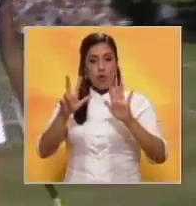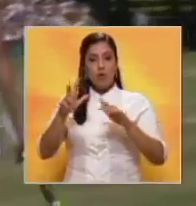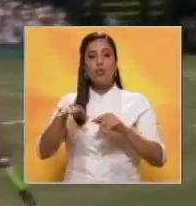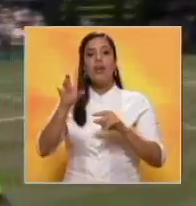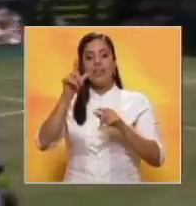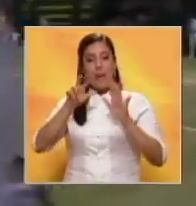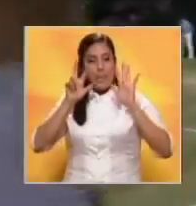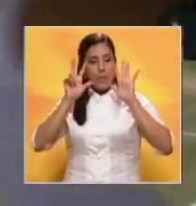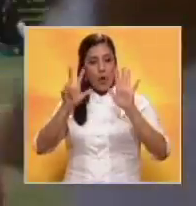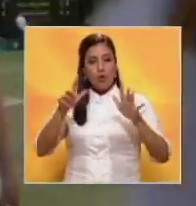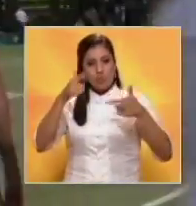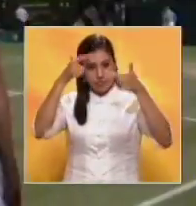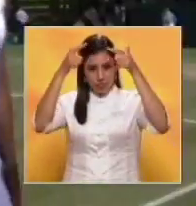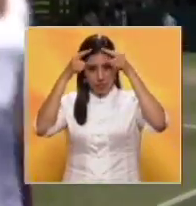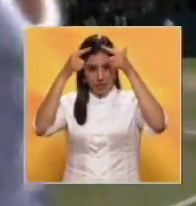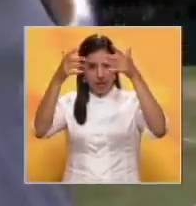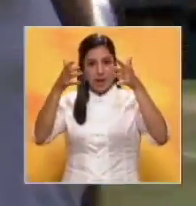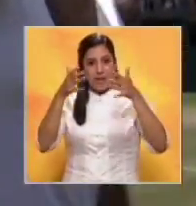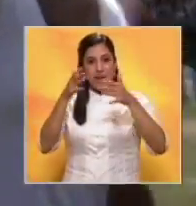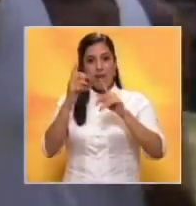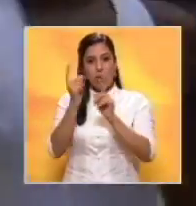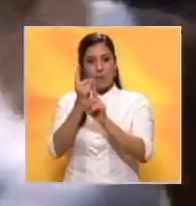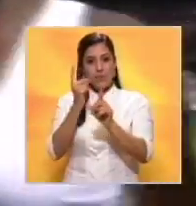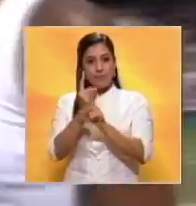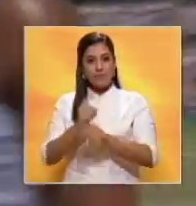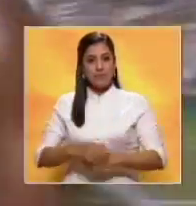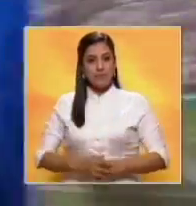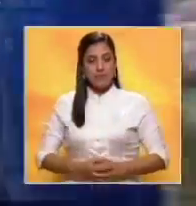y su octava corona de Grand Slam.